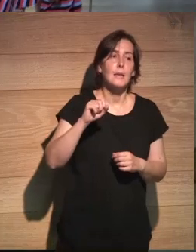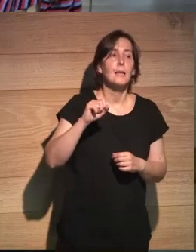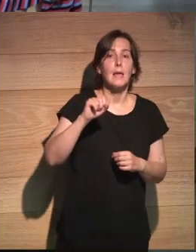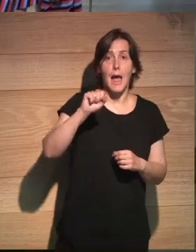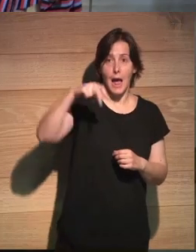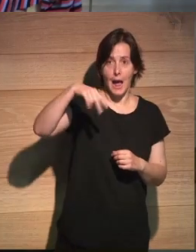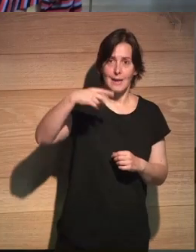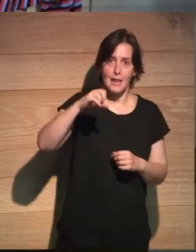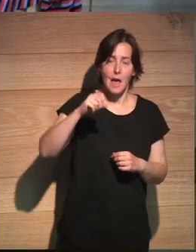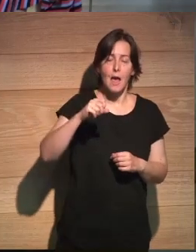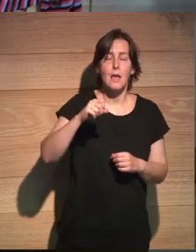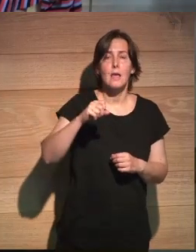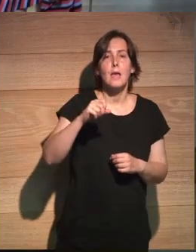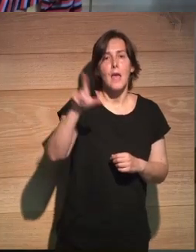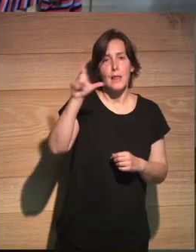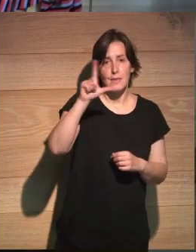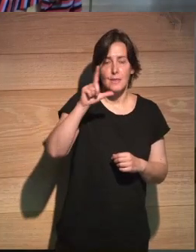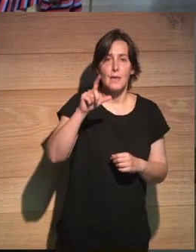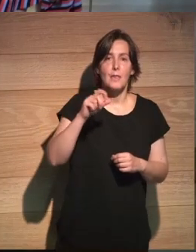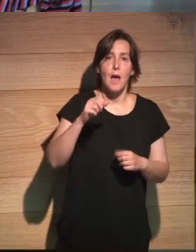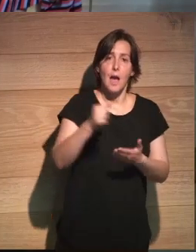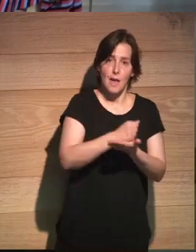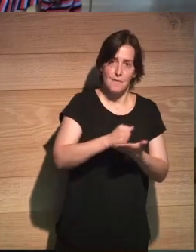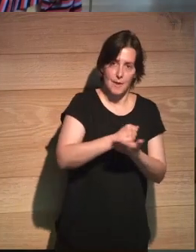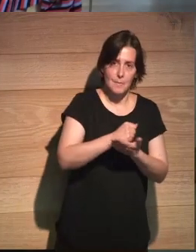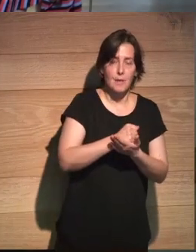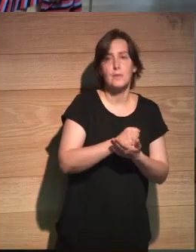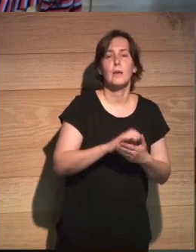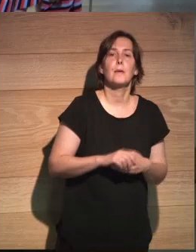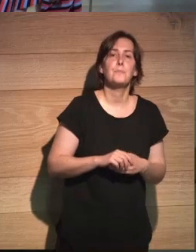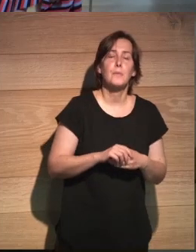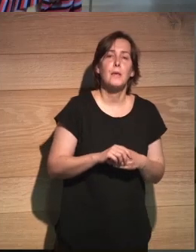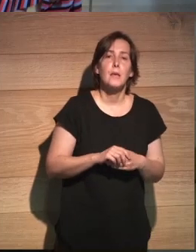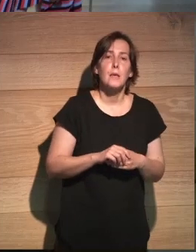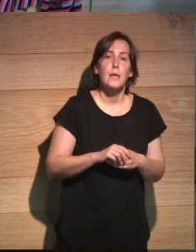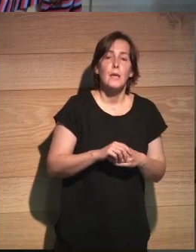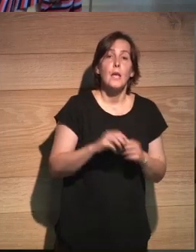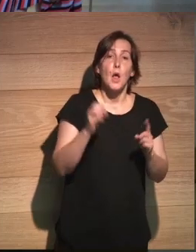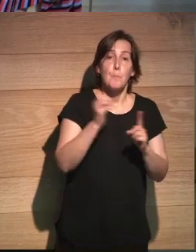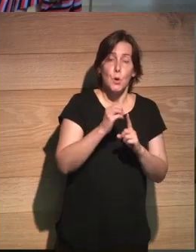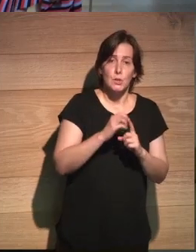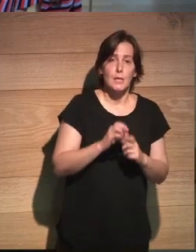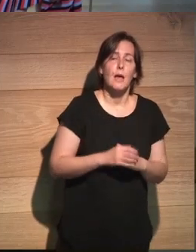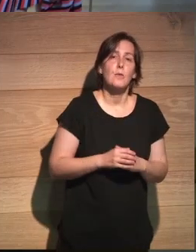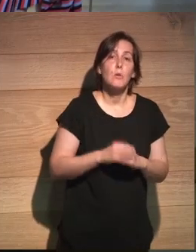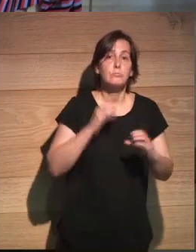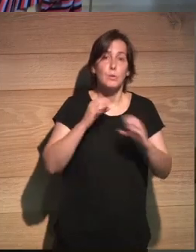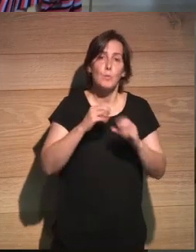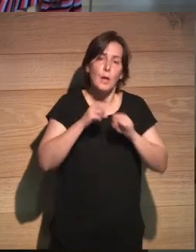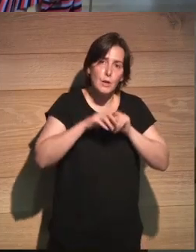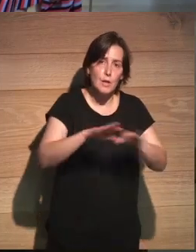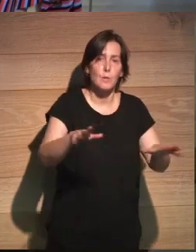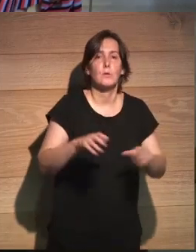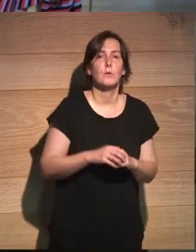licenciada en farmacia, tiene un doctorado en señalización molecular y un posgrado en comunicación de ciencia, directora de Kialo Comunicación y